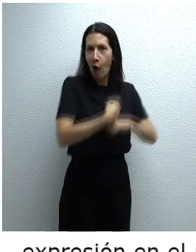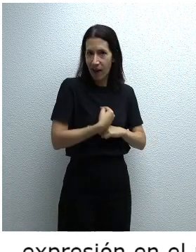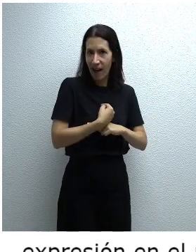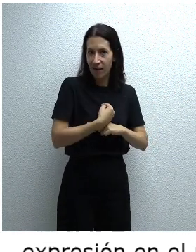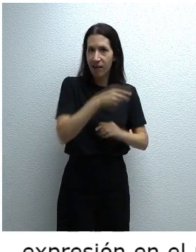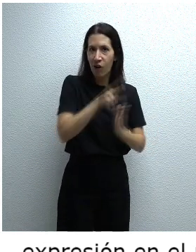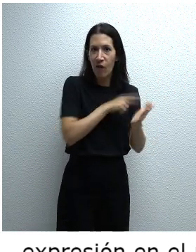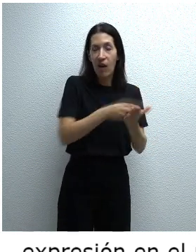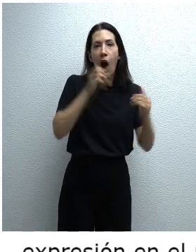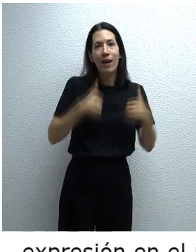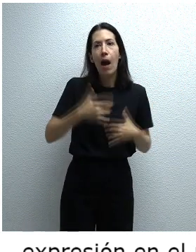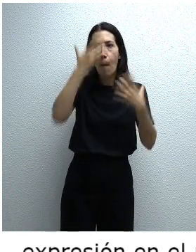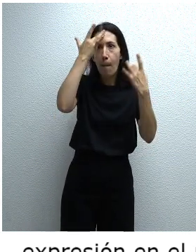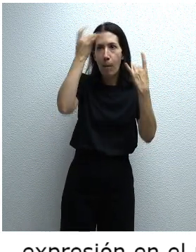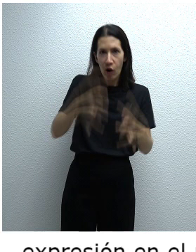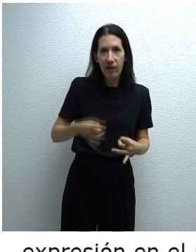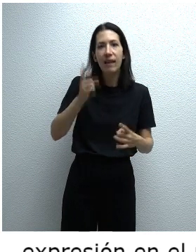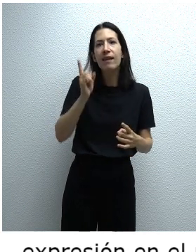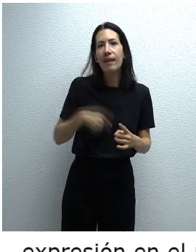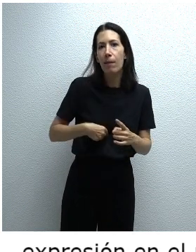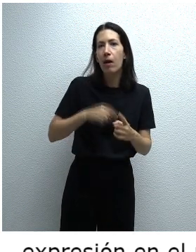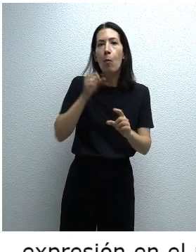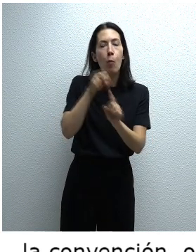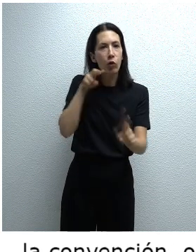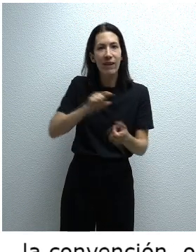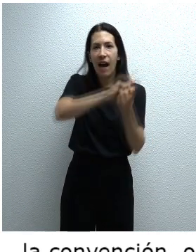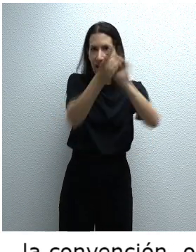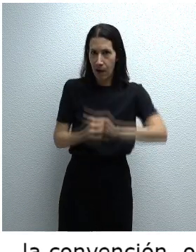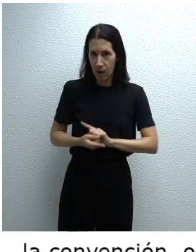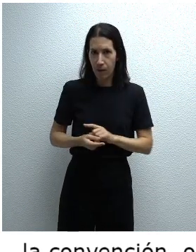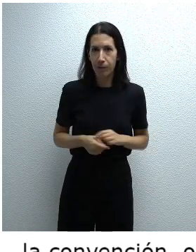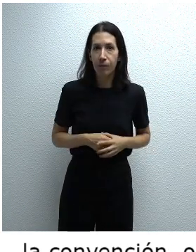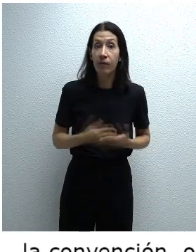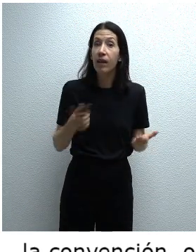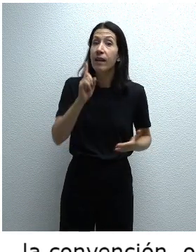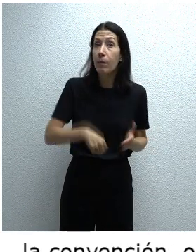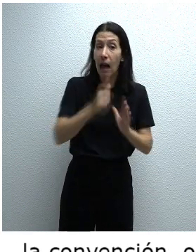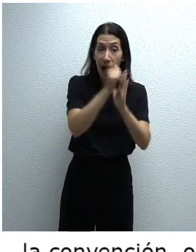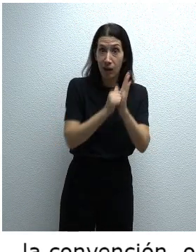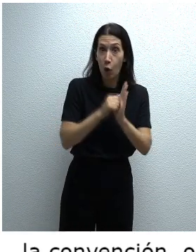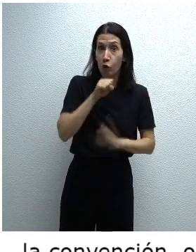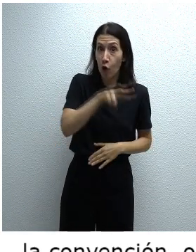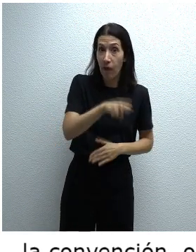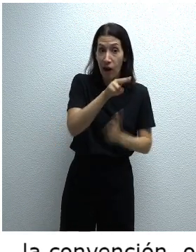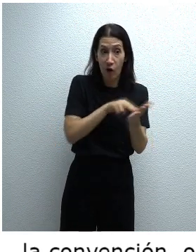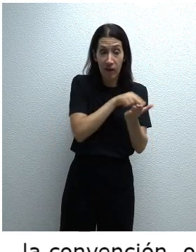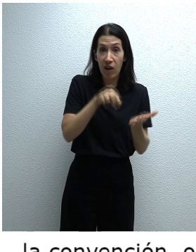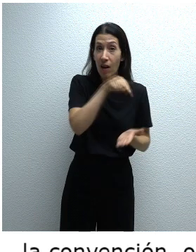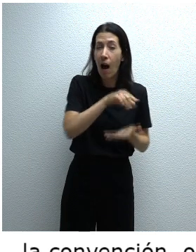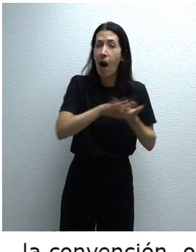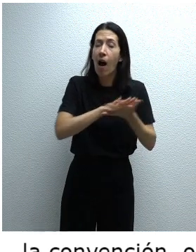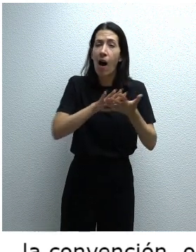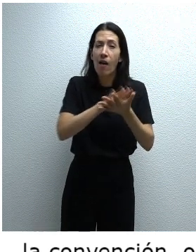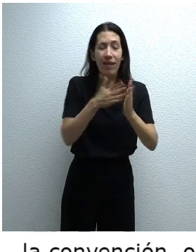de las Personas con Discapacidad a implementar. Ese artículo 12 en el que se habla